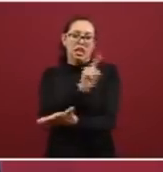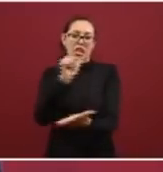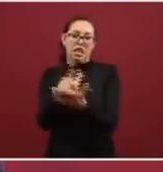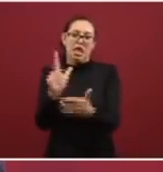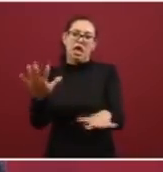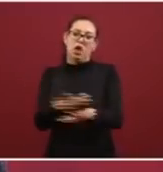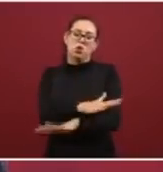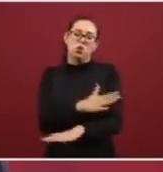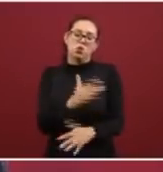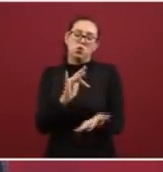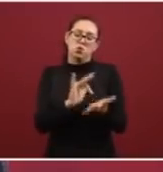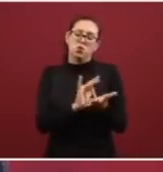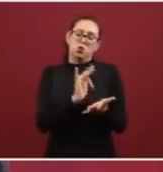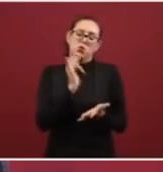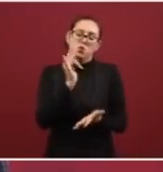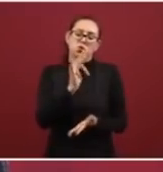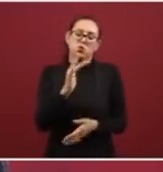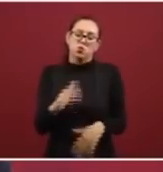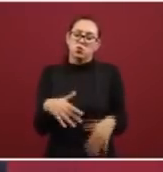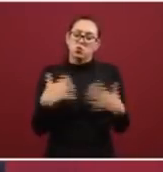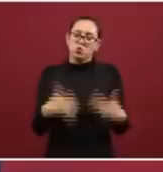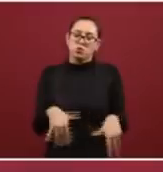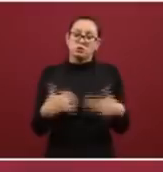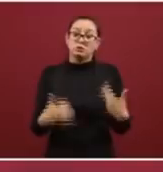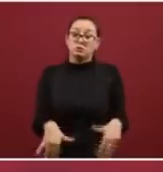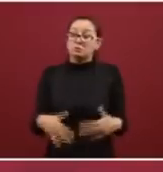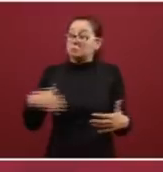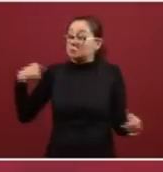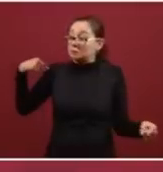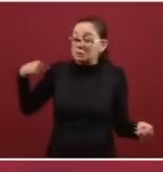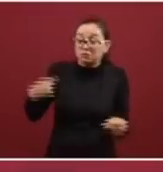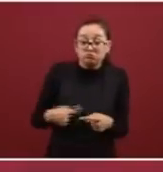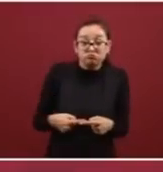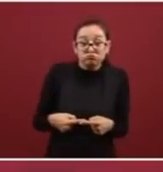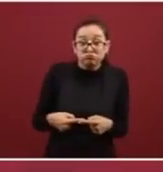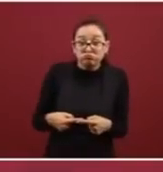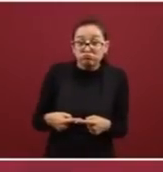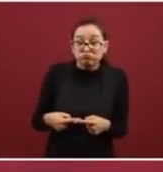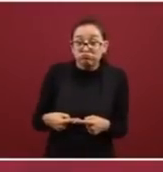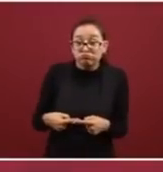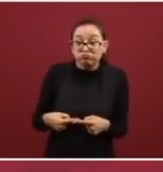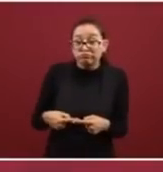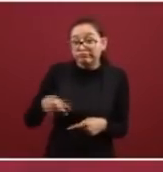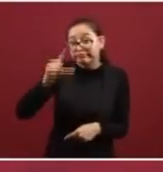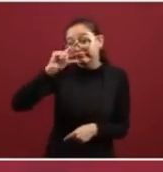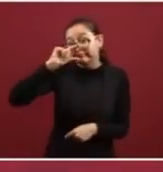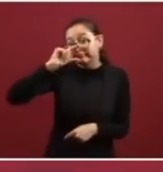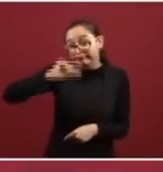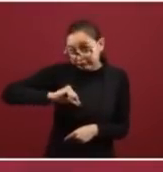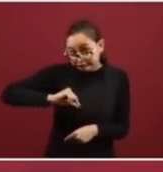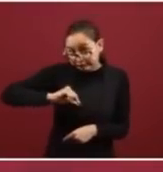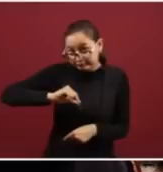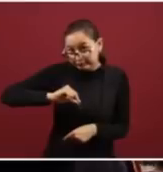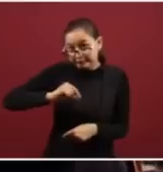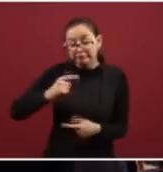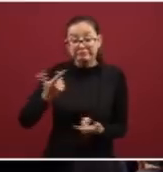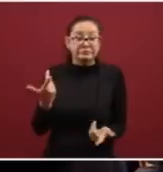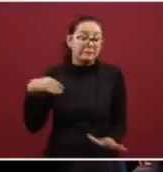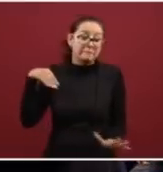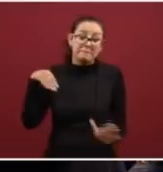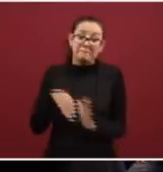energética y esto no sucedió fue un